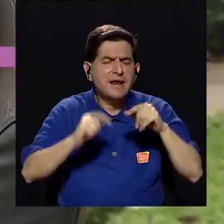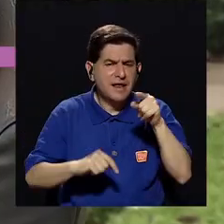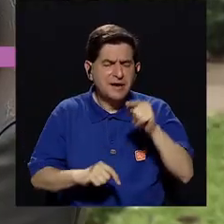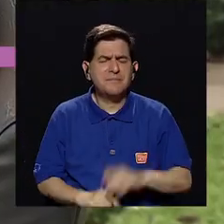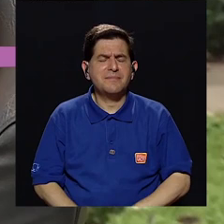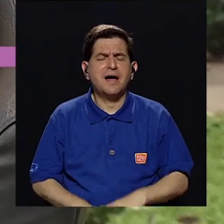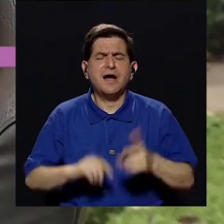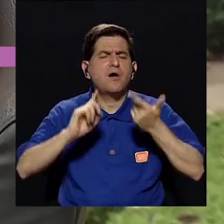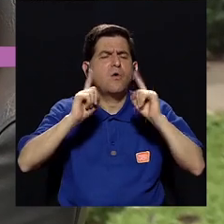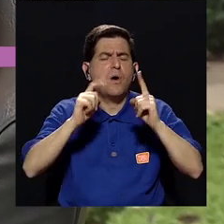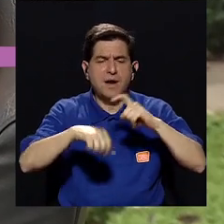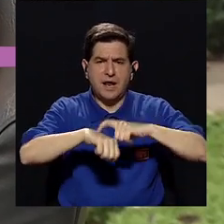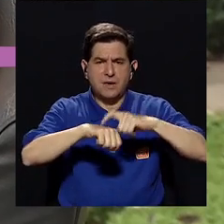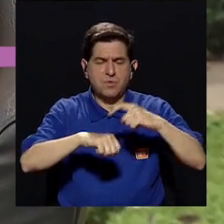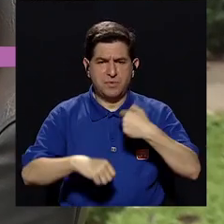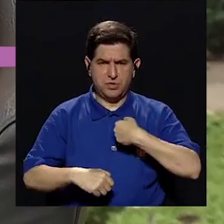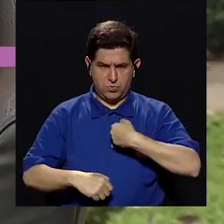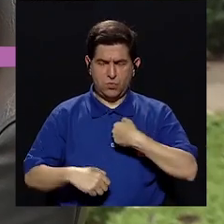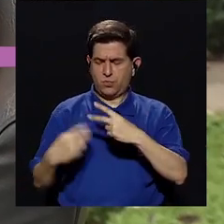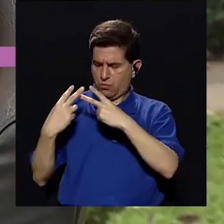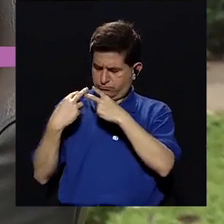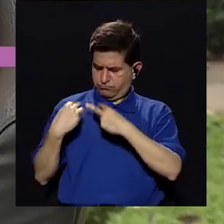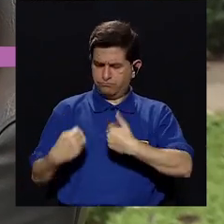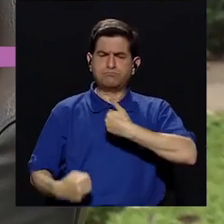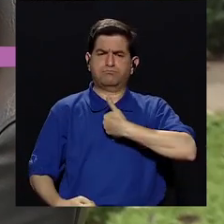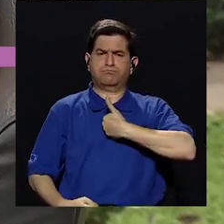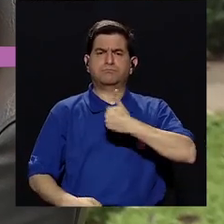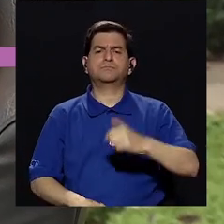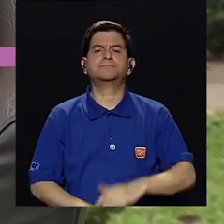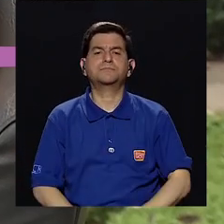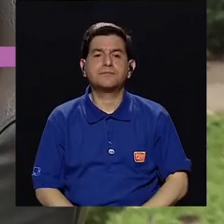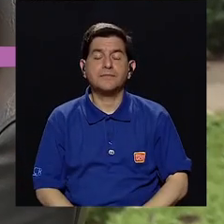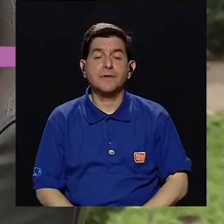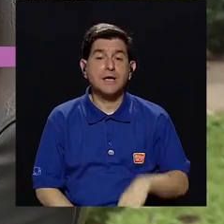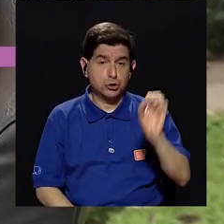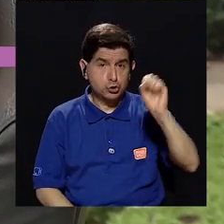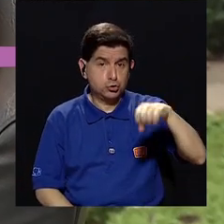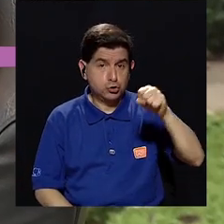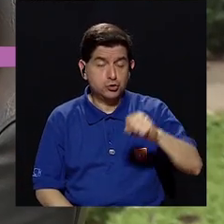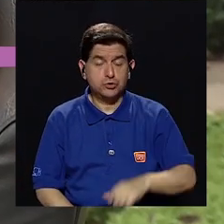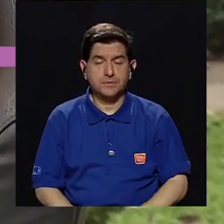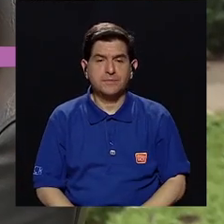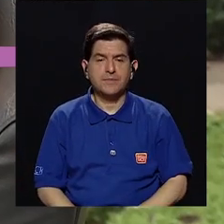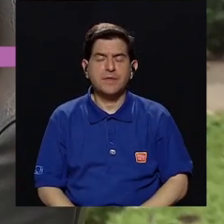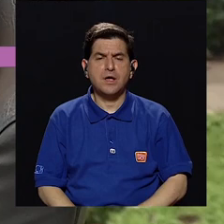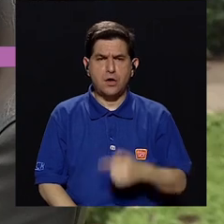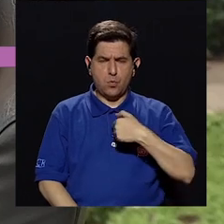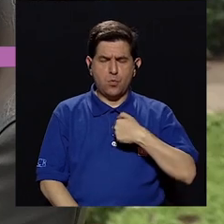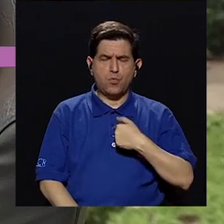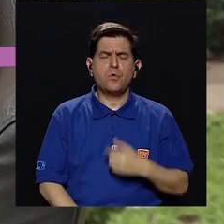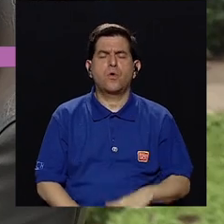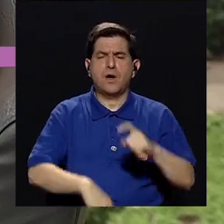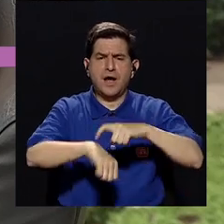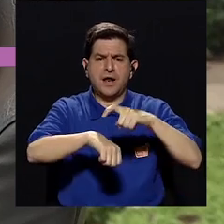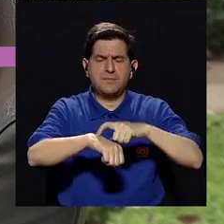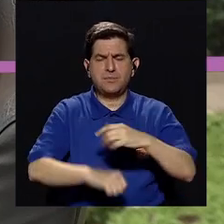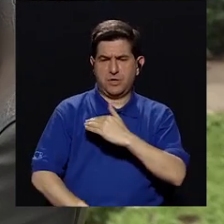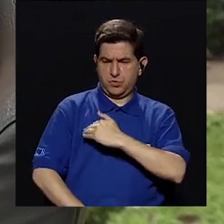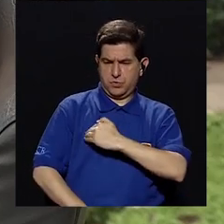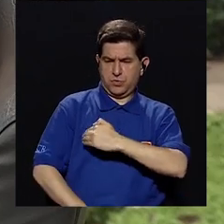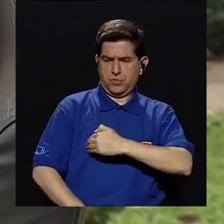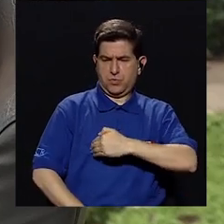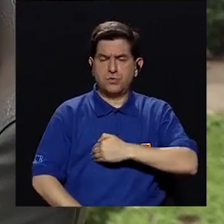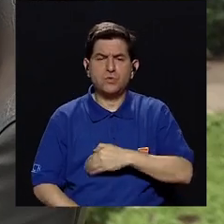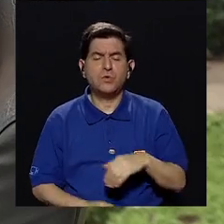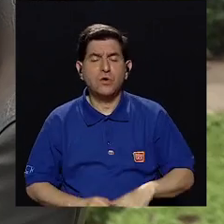esos síntomas claro que sí bueno y digamos nos tocamos cuando nos tocamos